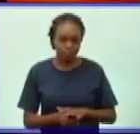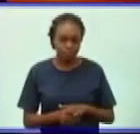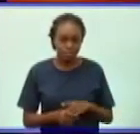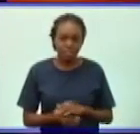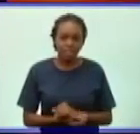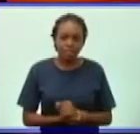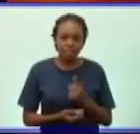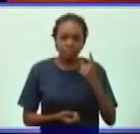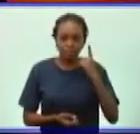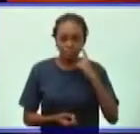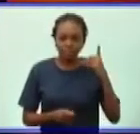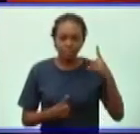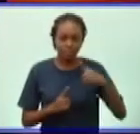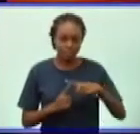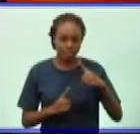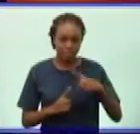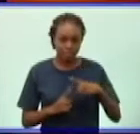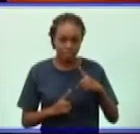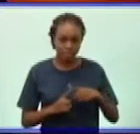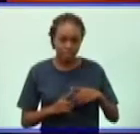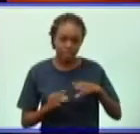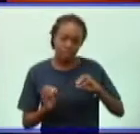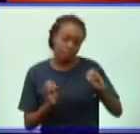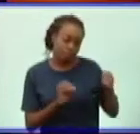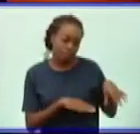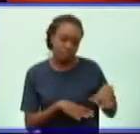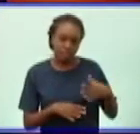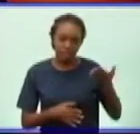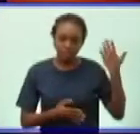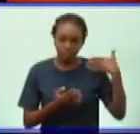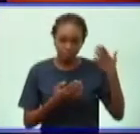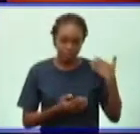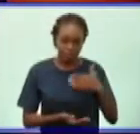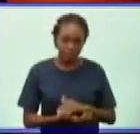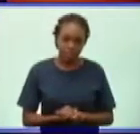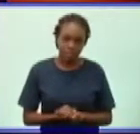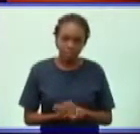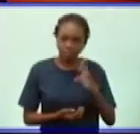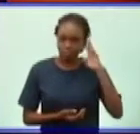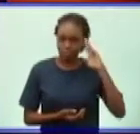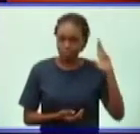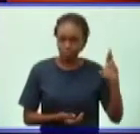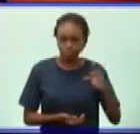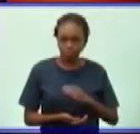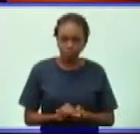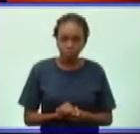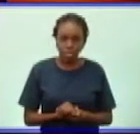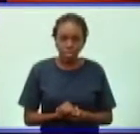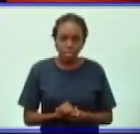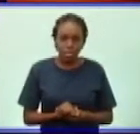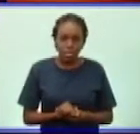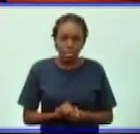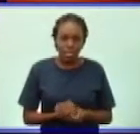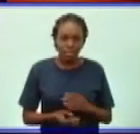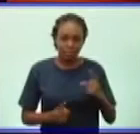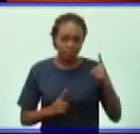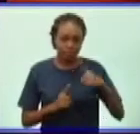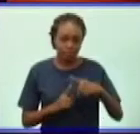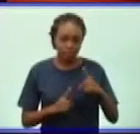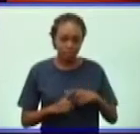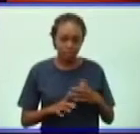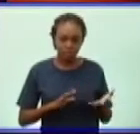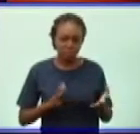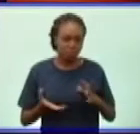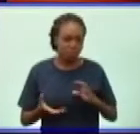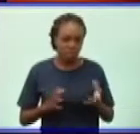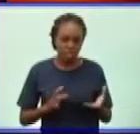de algunas tareas dejadas anteriormente. Vamos a recordar, ¿de qué depende que varíe la temperatura de un